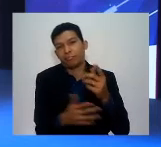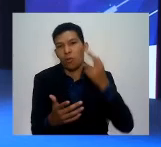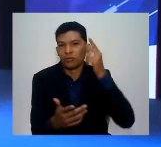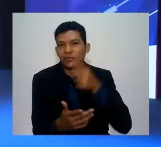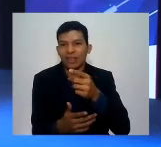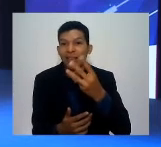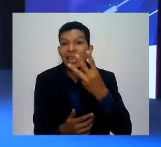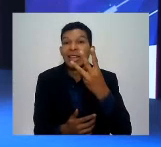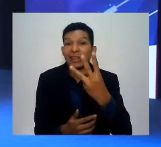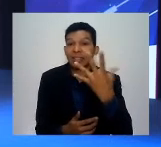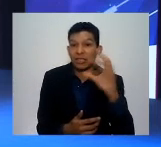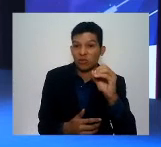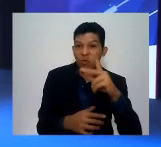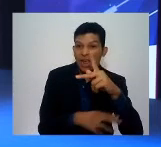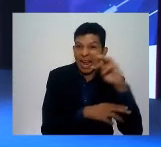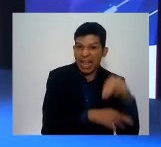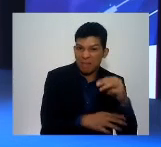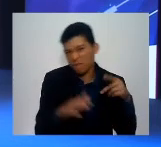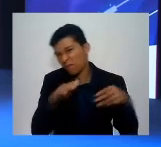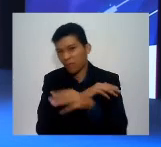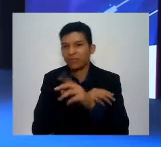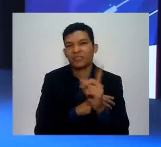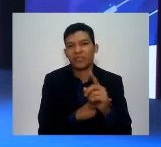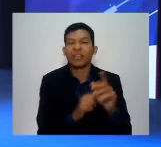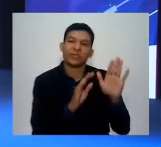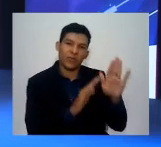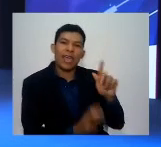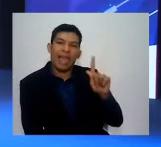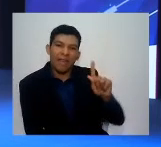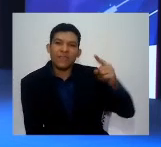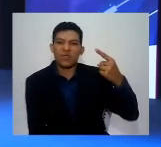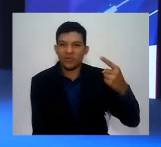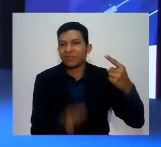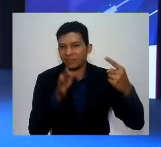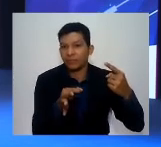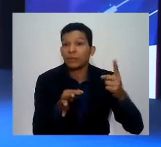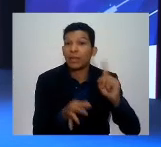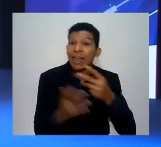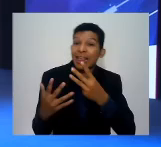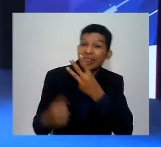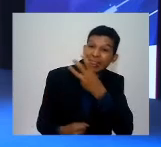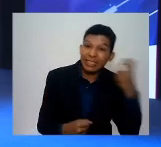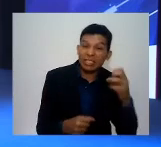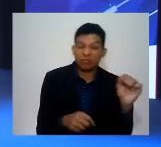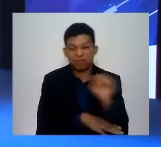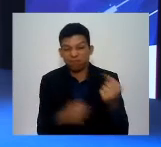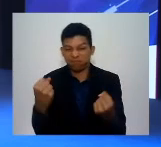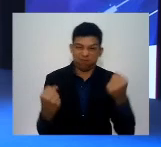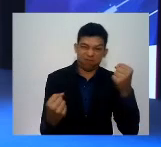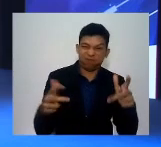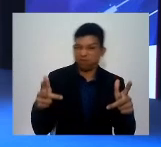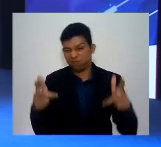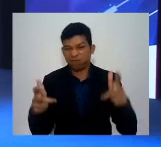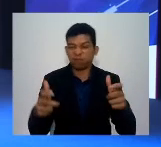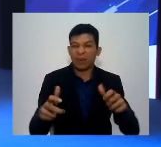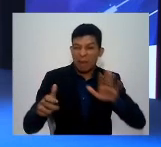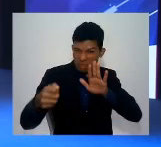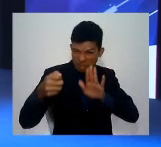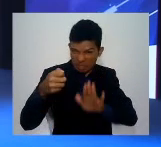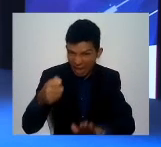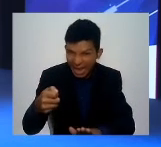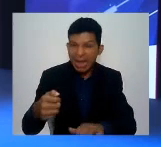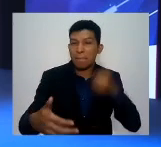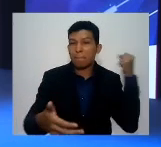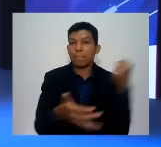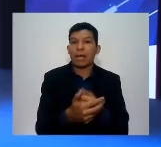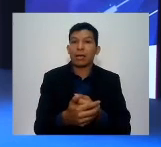todo el mundo está fit y ahora todo el mundo quiere estar fit porque ahora queremos llegar a los 50 años luciendo, no sé, como se ve Brad Pitt. Es que el problema